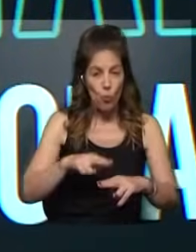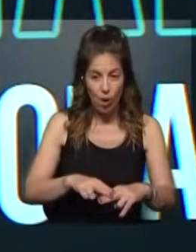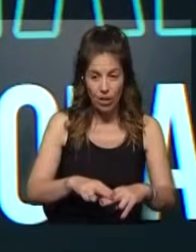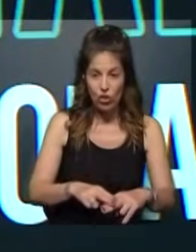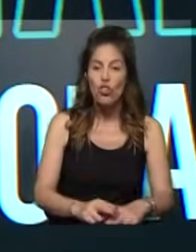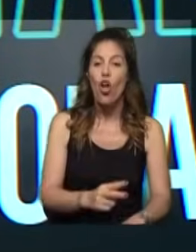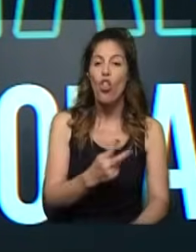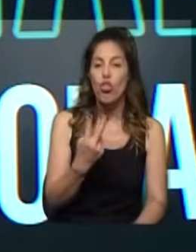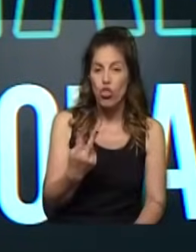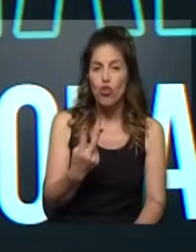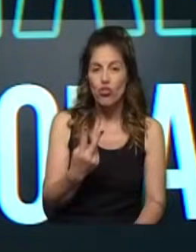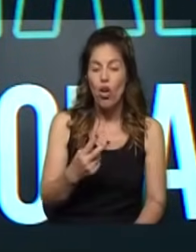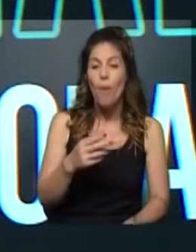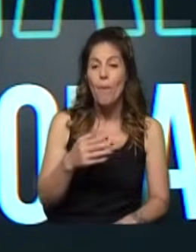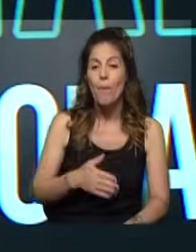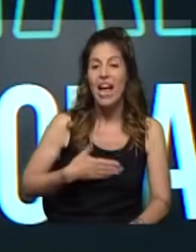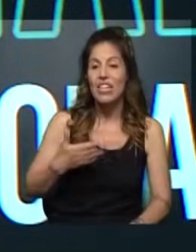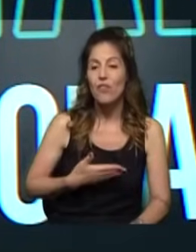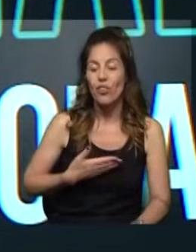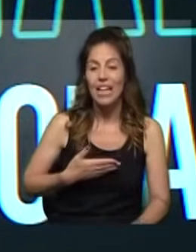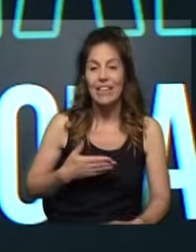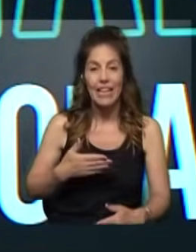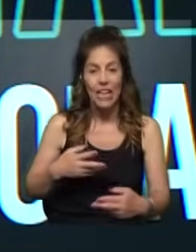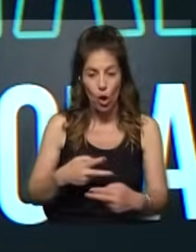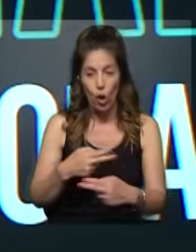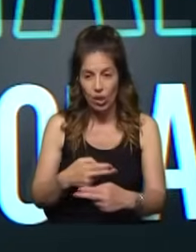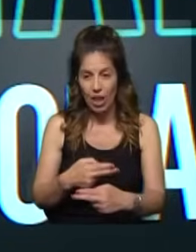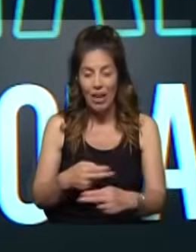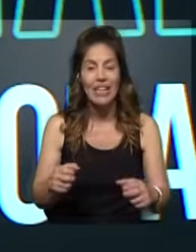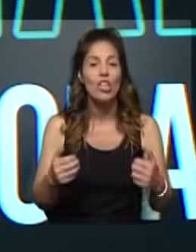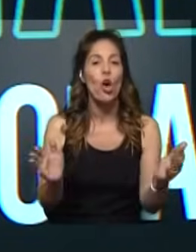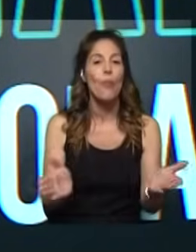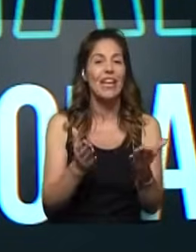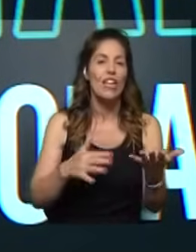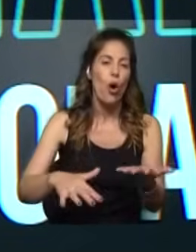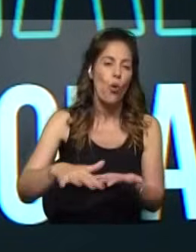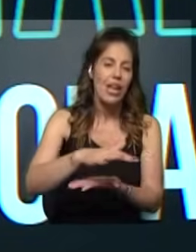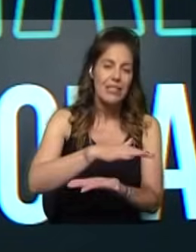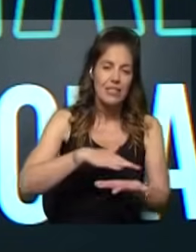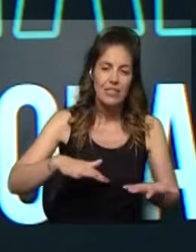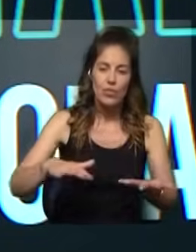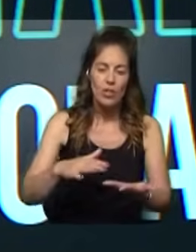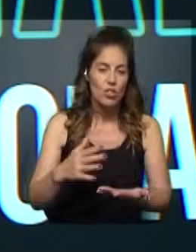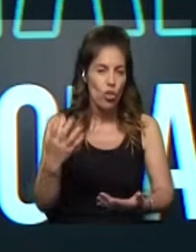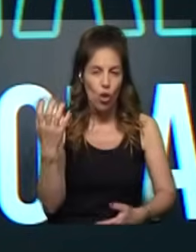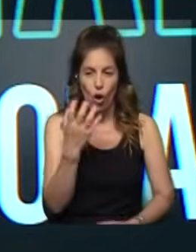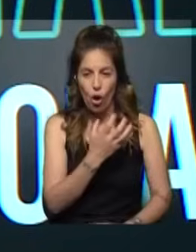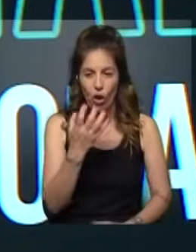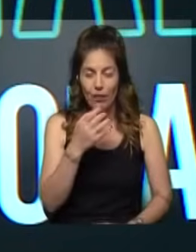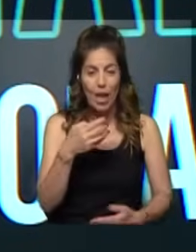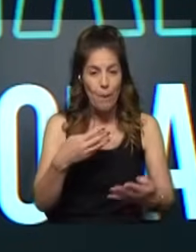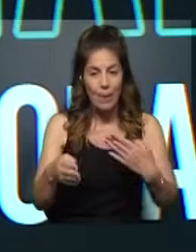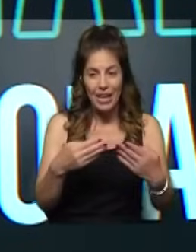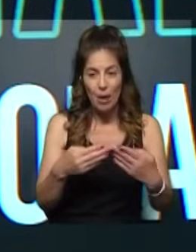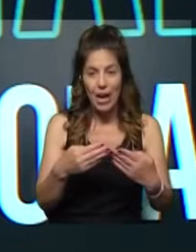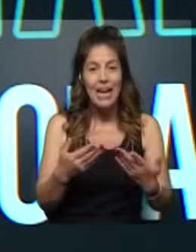ellos Eh bueno eran manifestantes que hacían un piquete y esto había generado una situación realmente extraordinaria en Panamá que